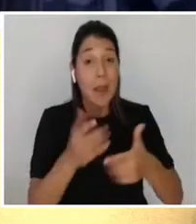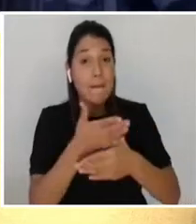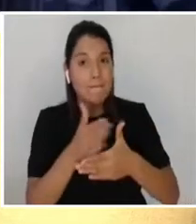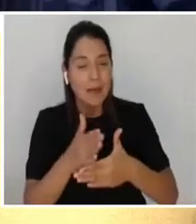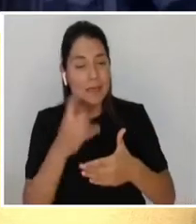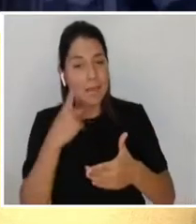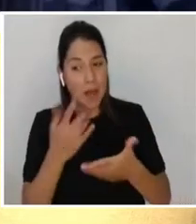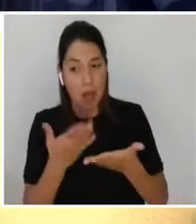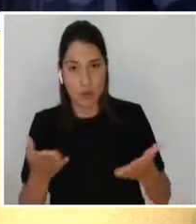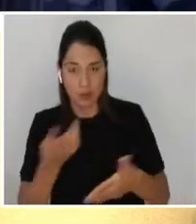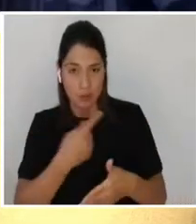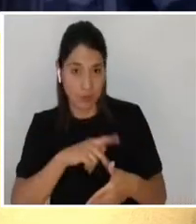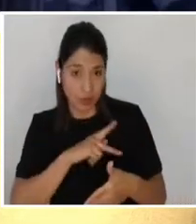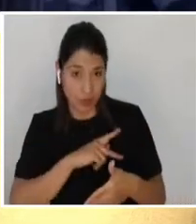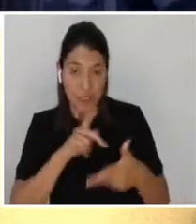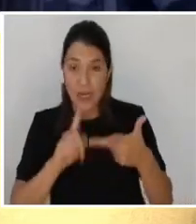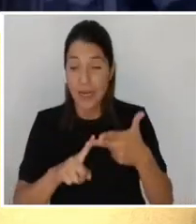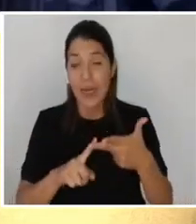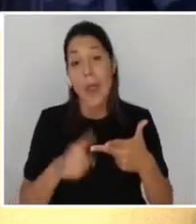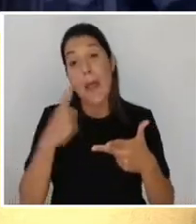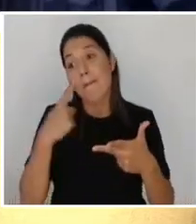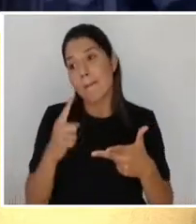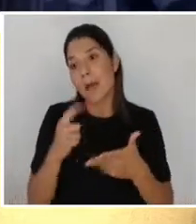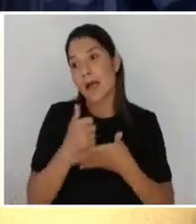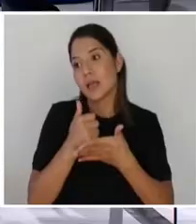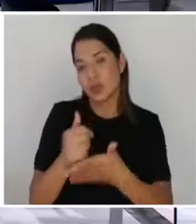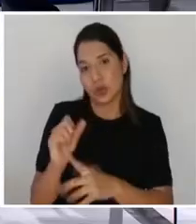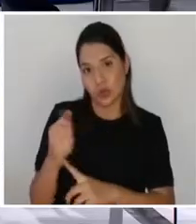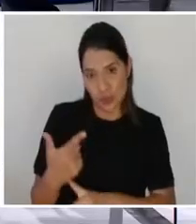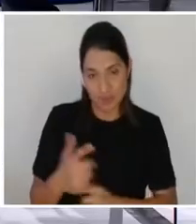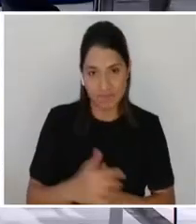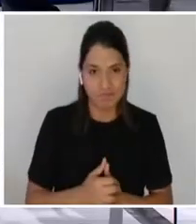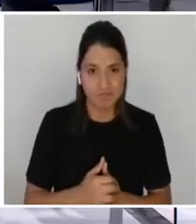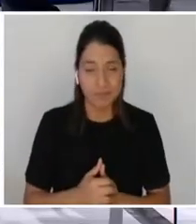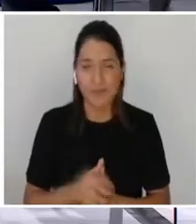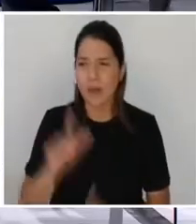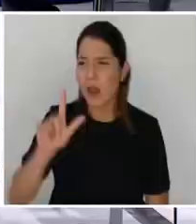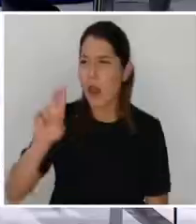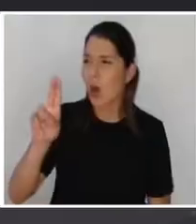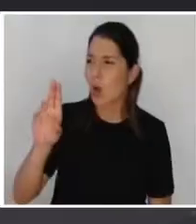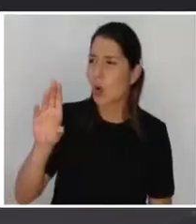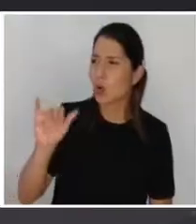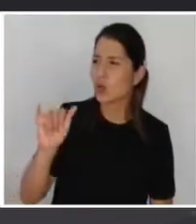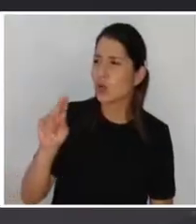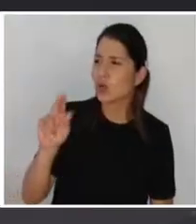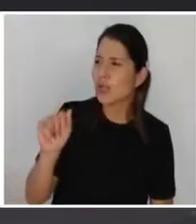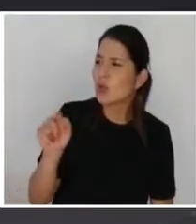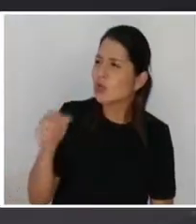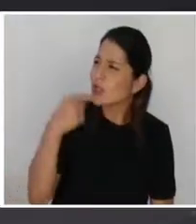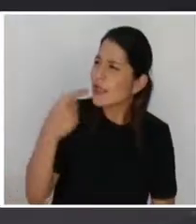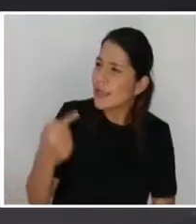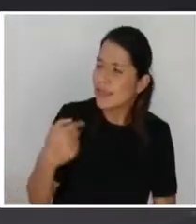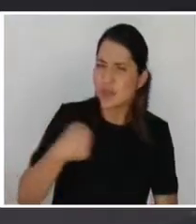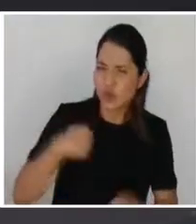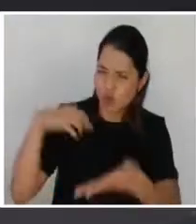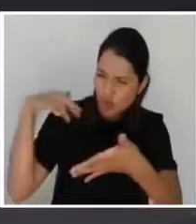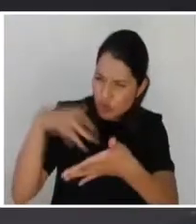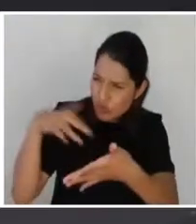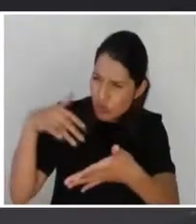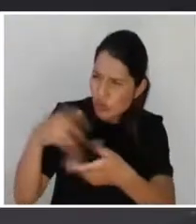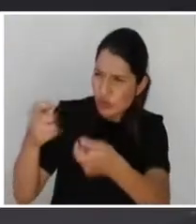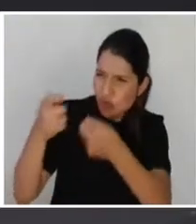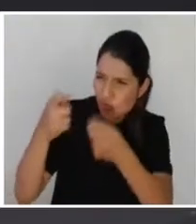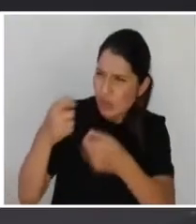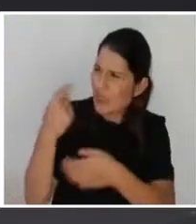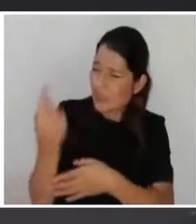personal, y la tercera para ayuda social. Luciana, cuando decís me capacité, me informé, ¿siempre fueron capacitaciones